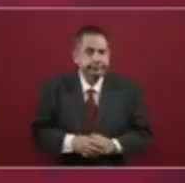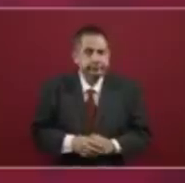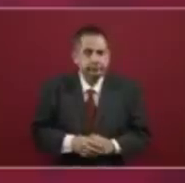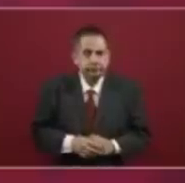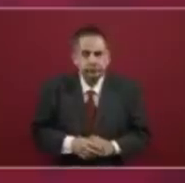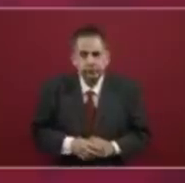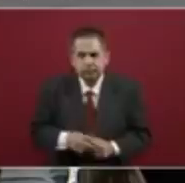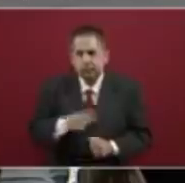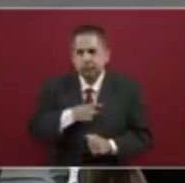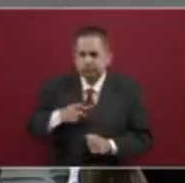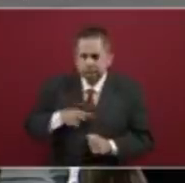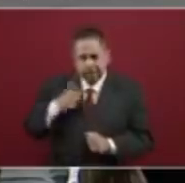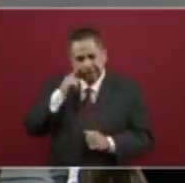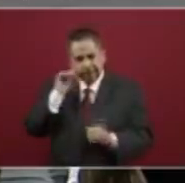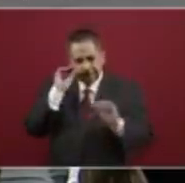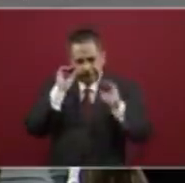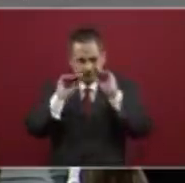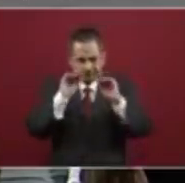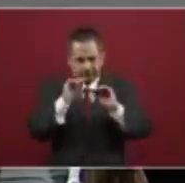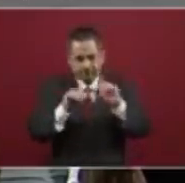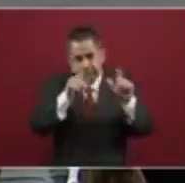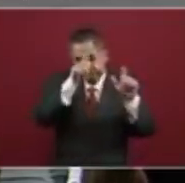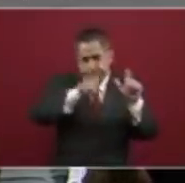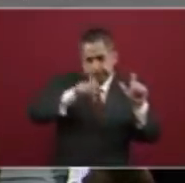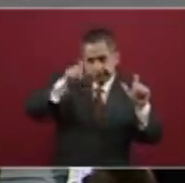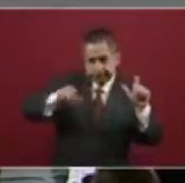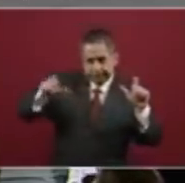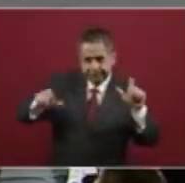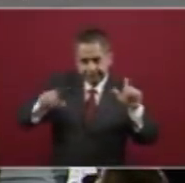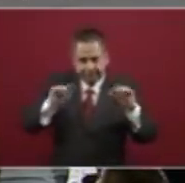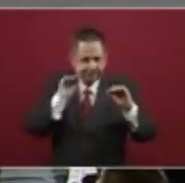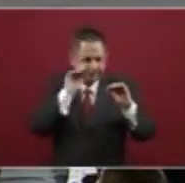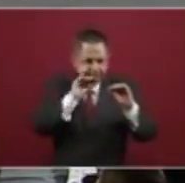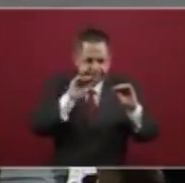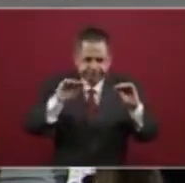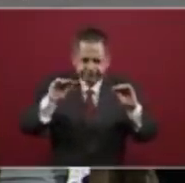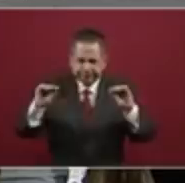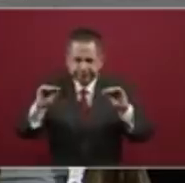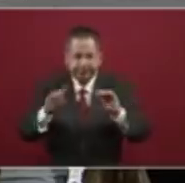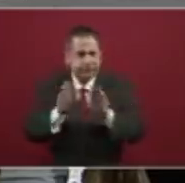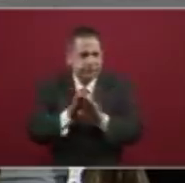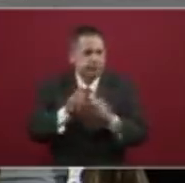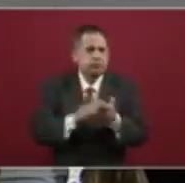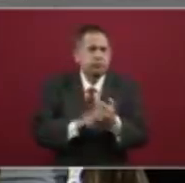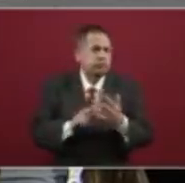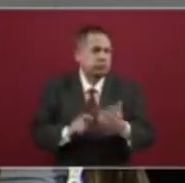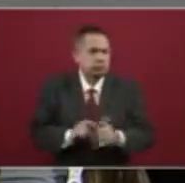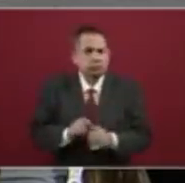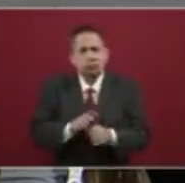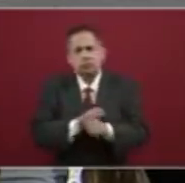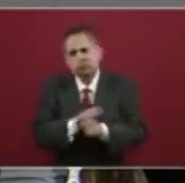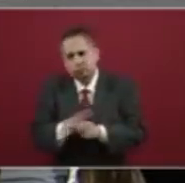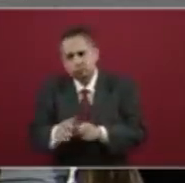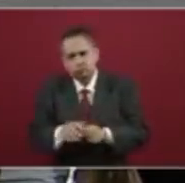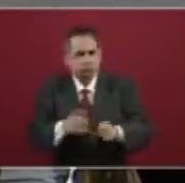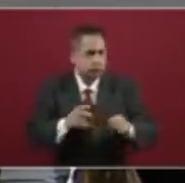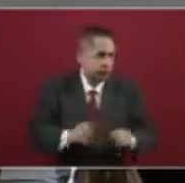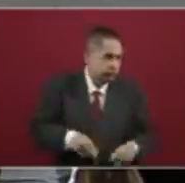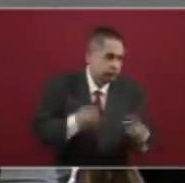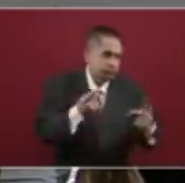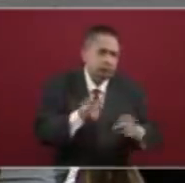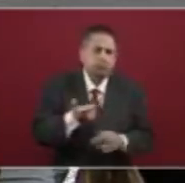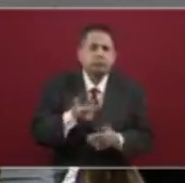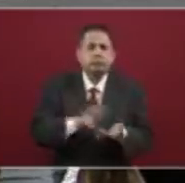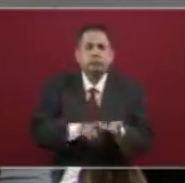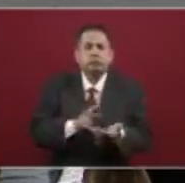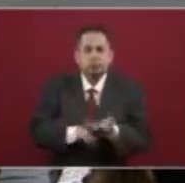Hay que ir poniendo columnas acerca de cuál es el precio de venta